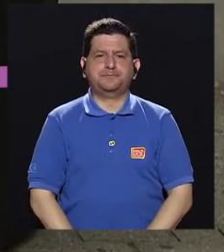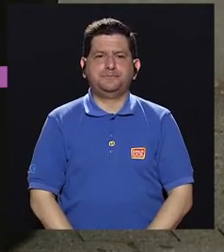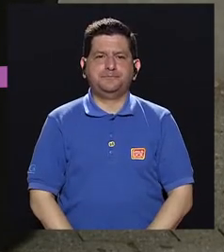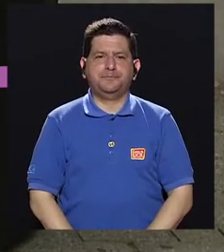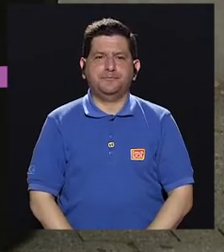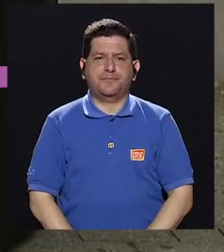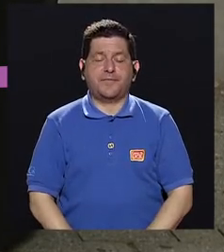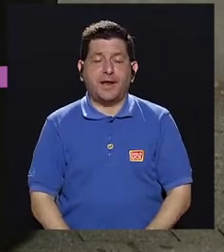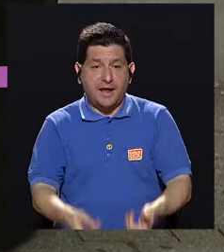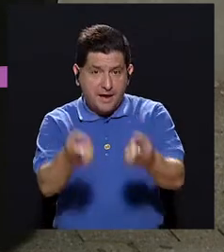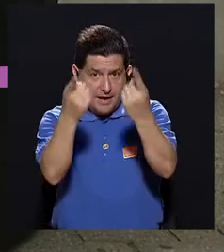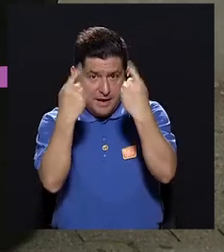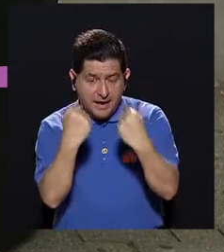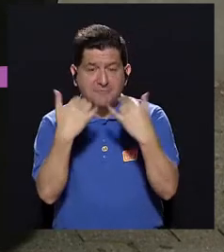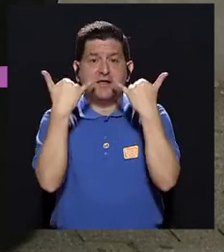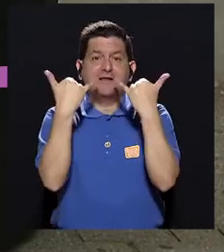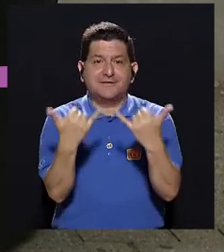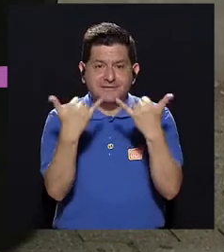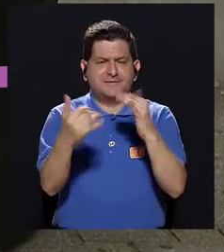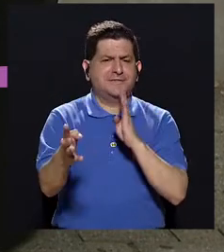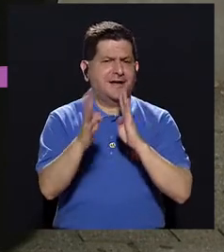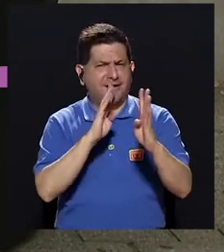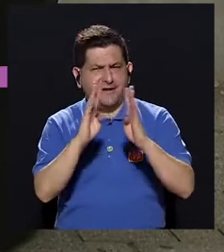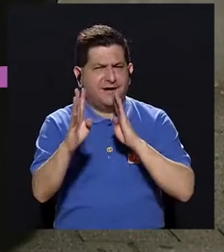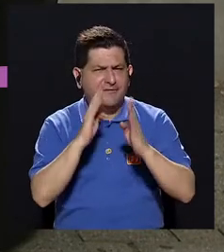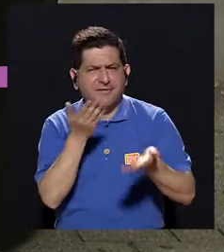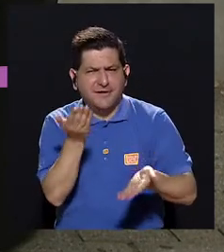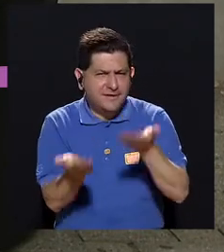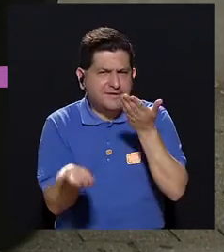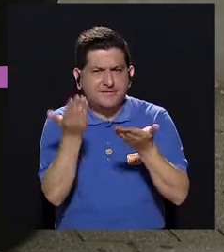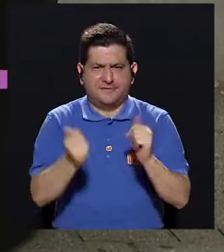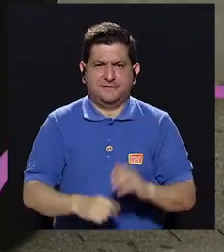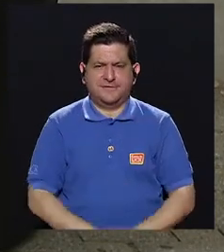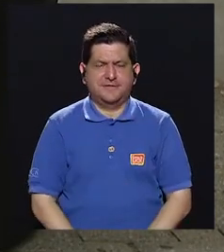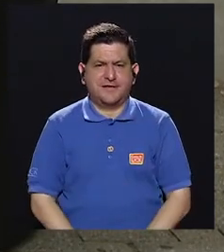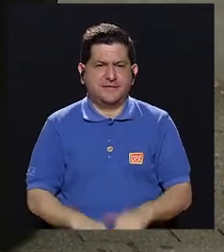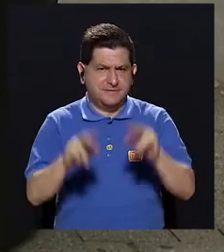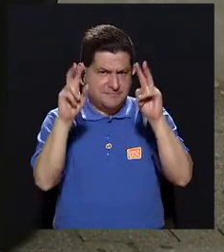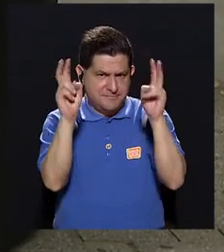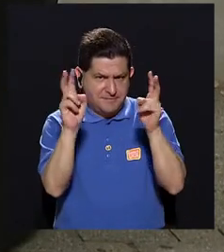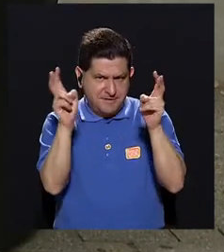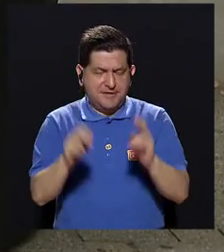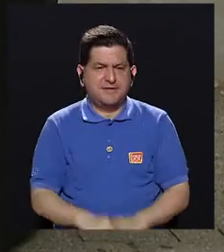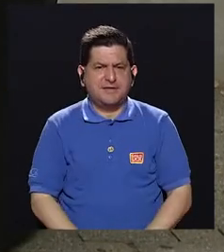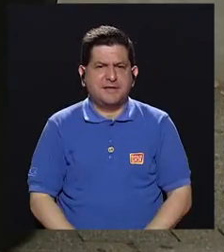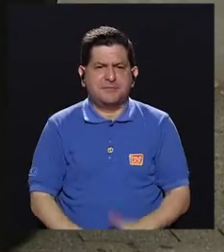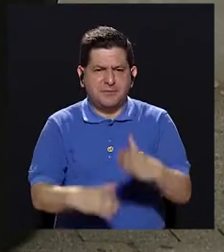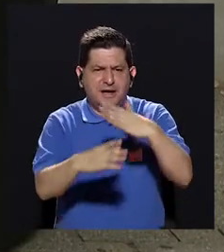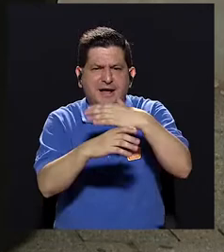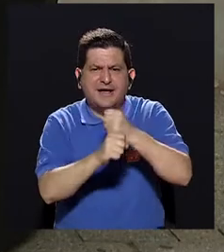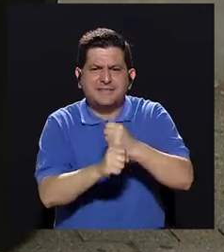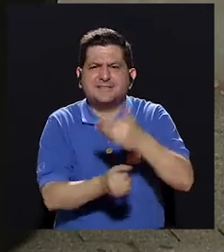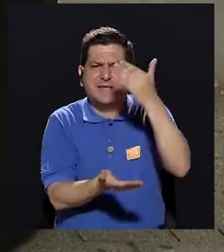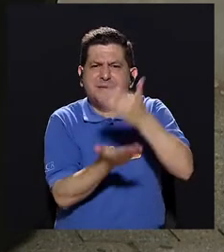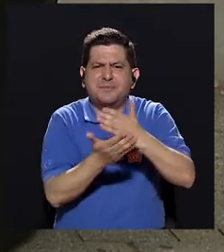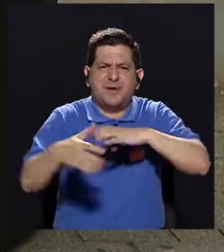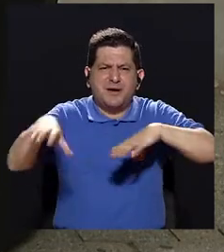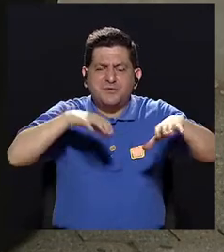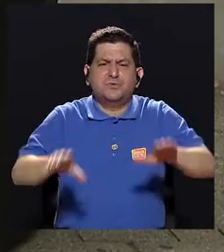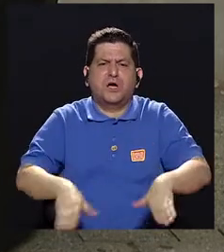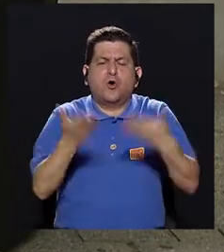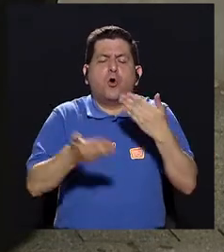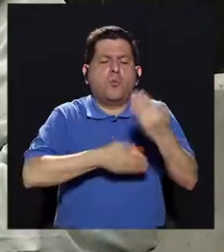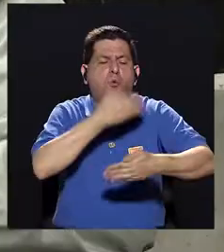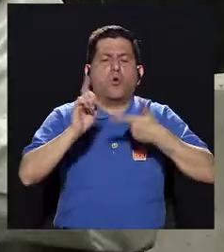pues, y regresamos para ya conversar un poquito más sobre el tema y cómo se hace una pausa activa y